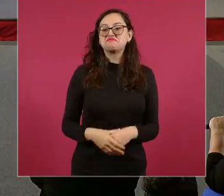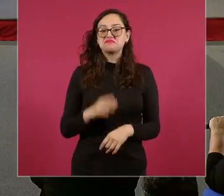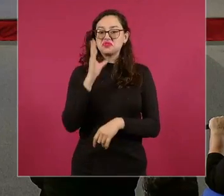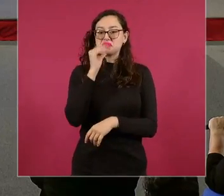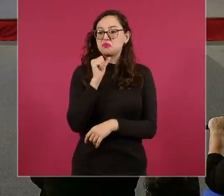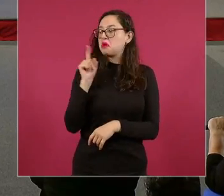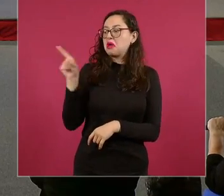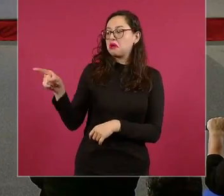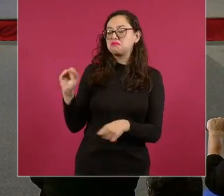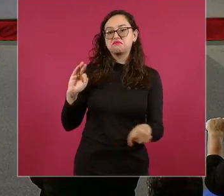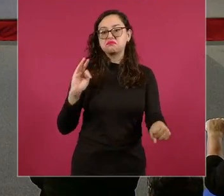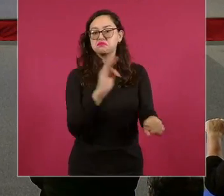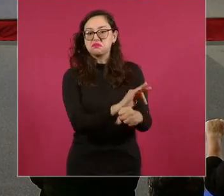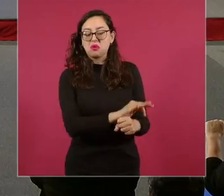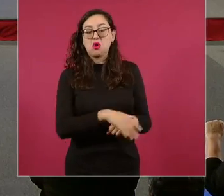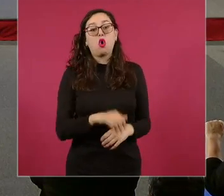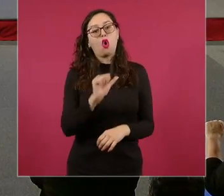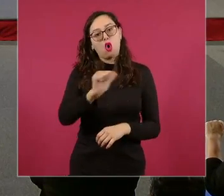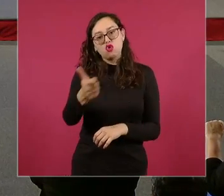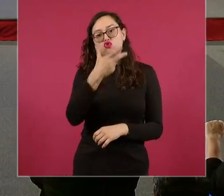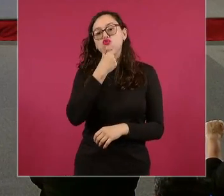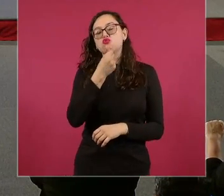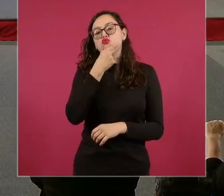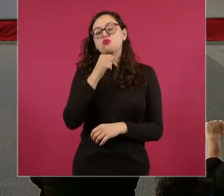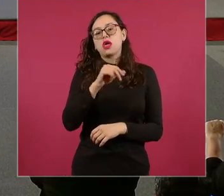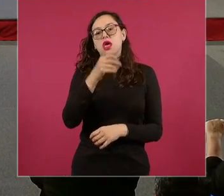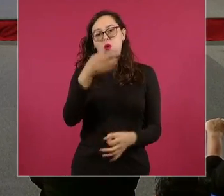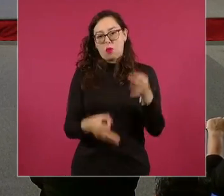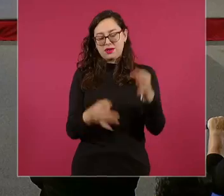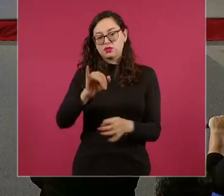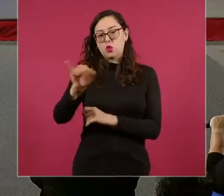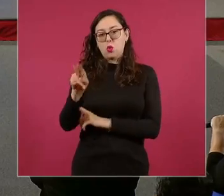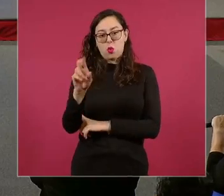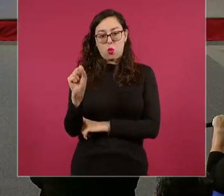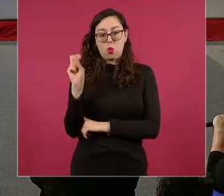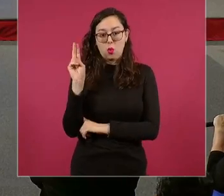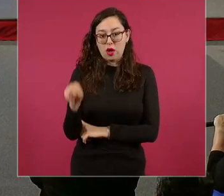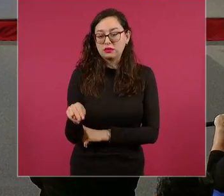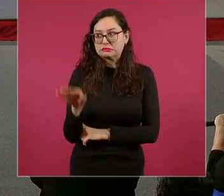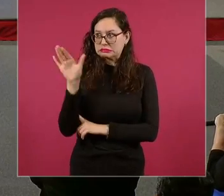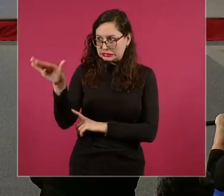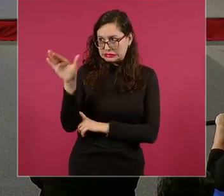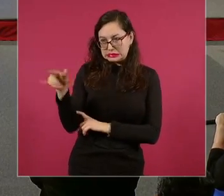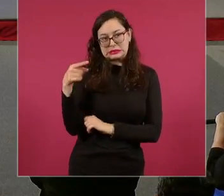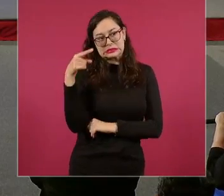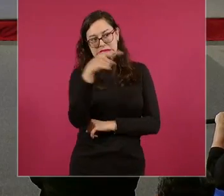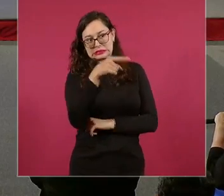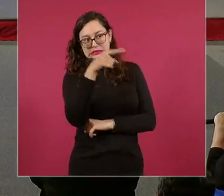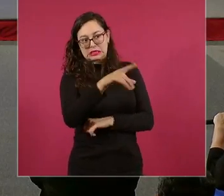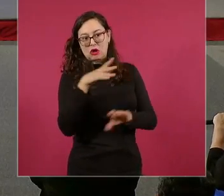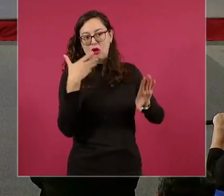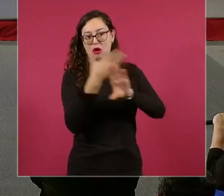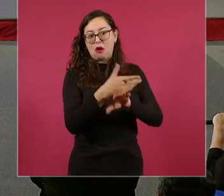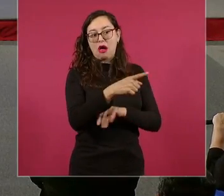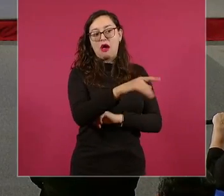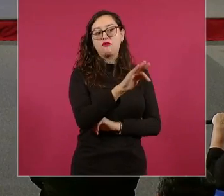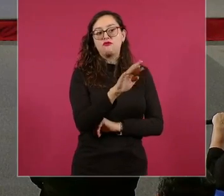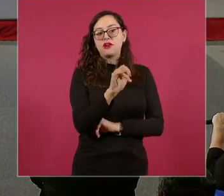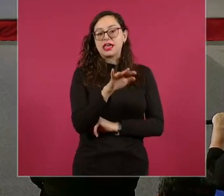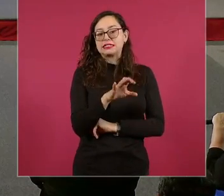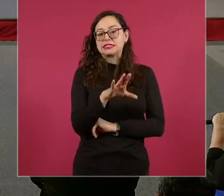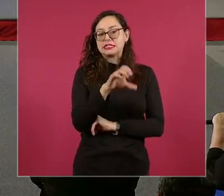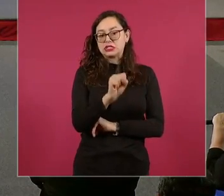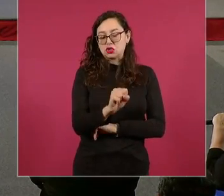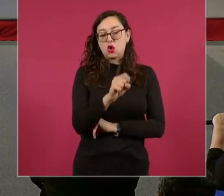que se llama Juan Fernando Alvarado López, también no autoriza órdenes de aprehensión contra Francisco